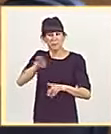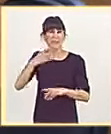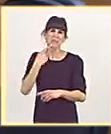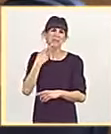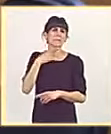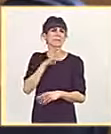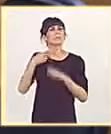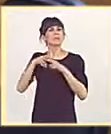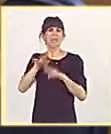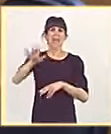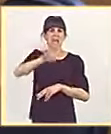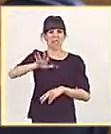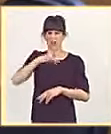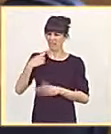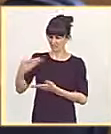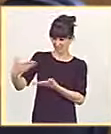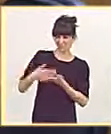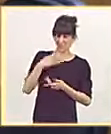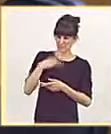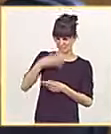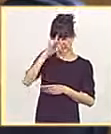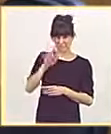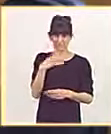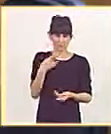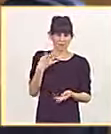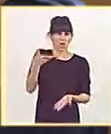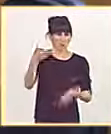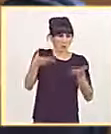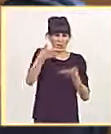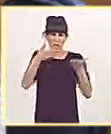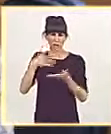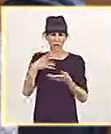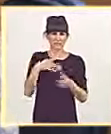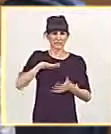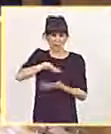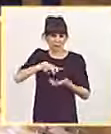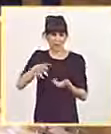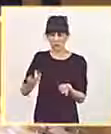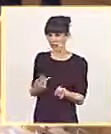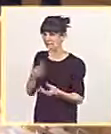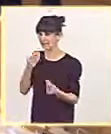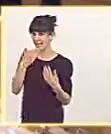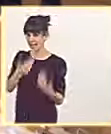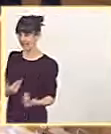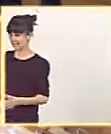nacional, esté planteando este tipo de conflictos y de comparaciones entre las regiones de España. Gracias.